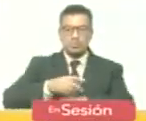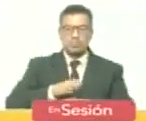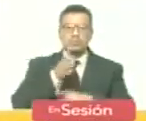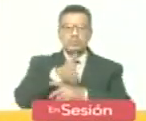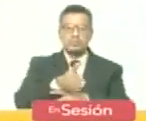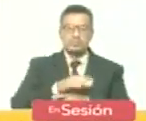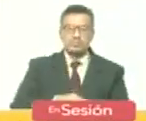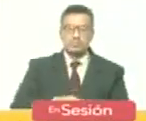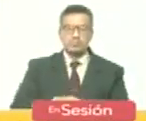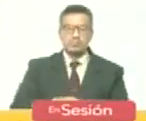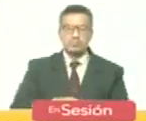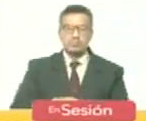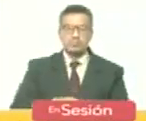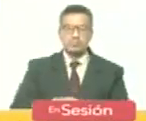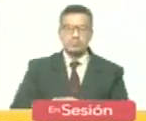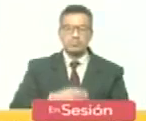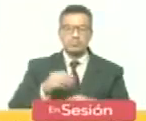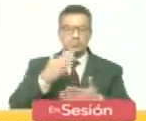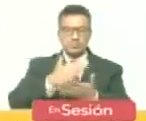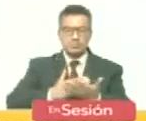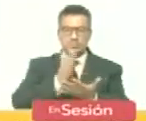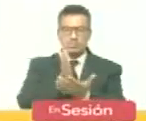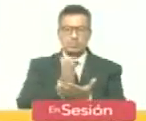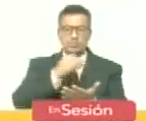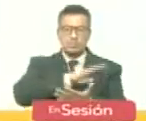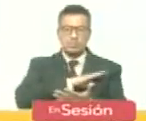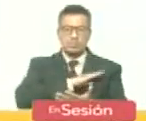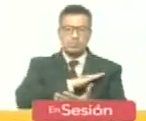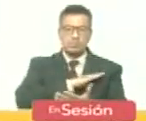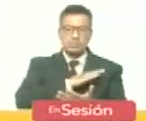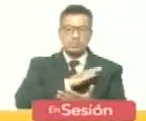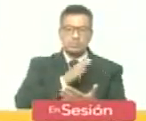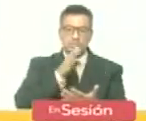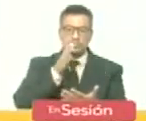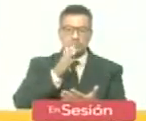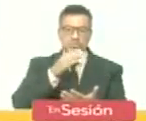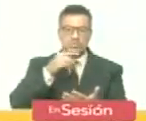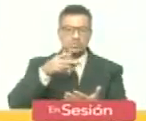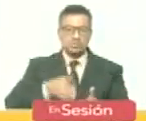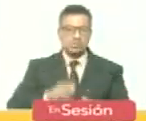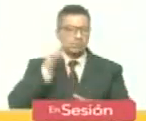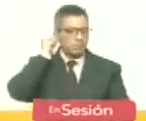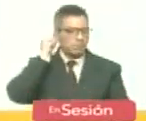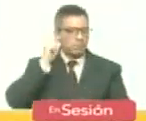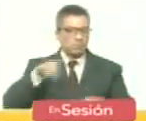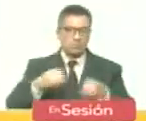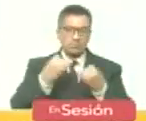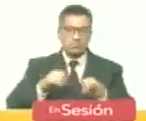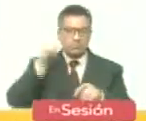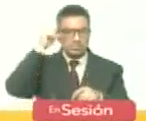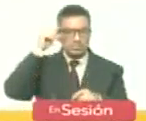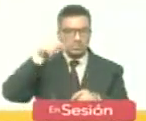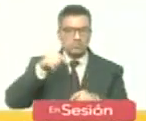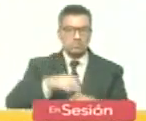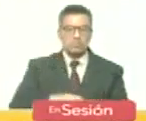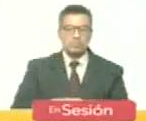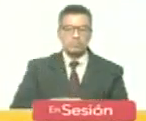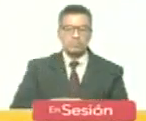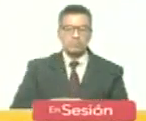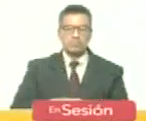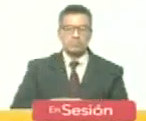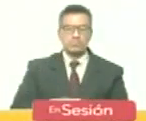irme a picarle una torta a mi hija Lucía, la mayor, que cumple años el mismo día